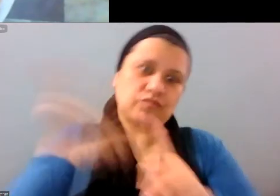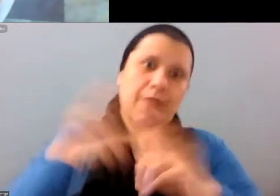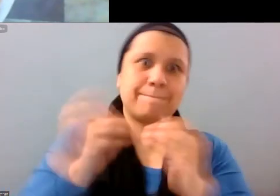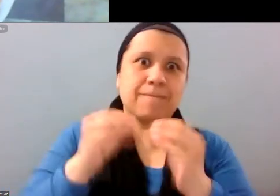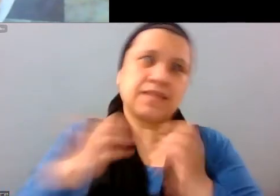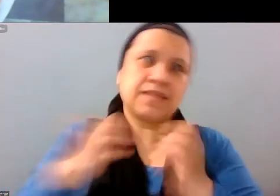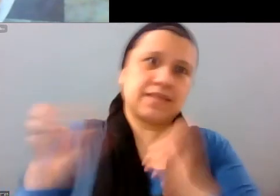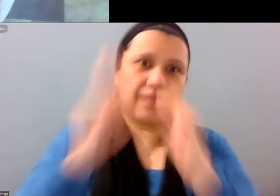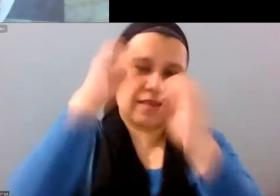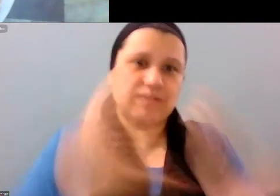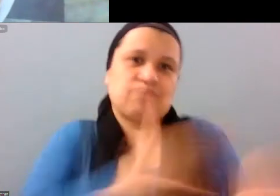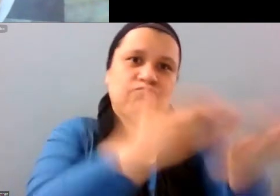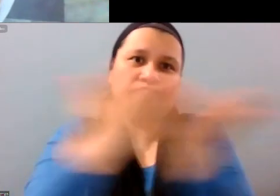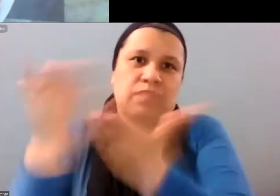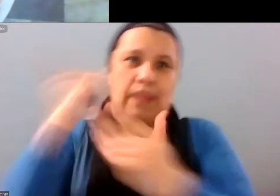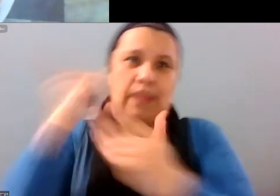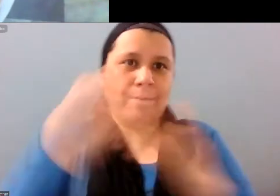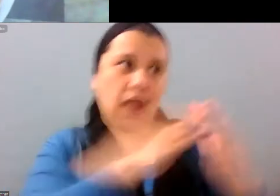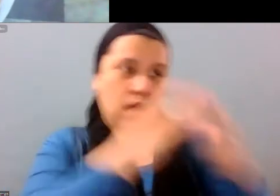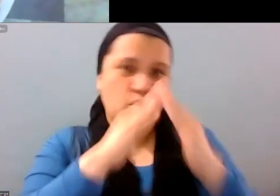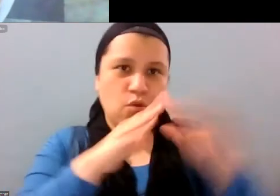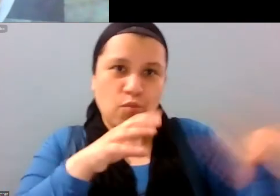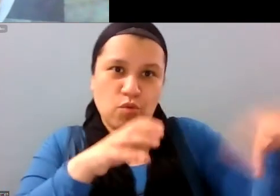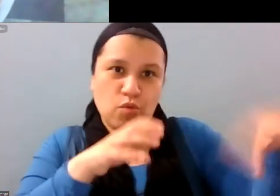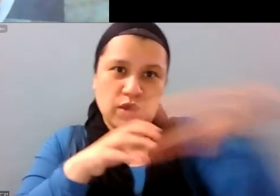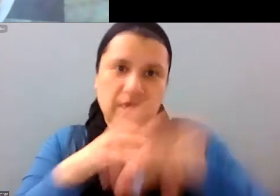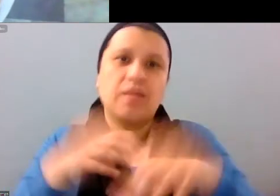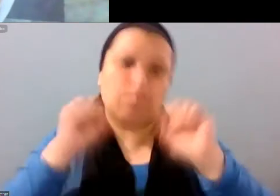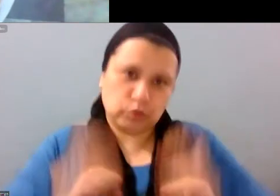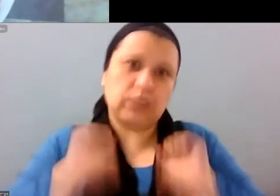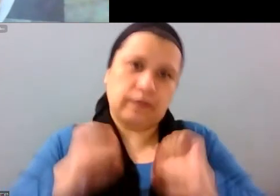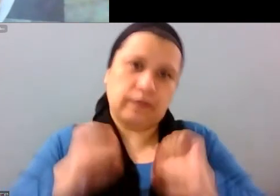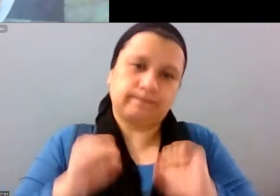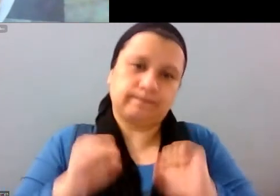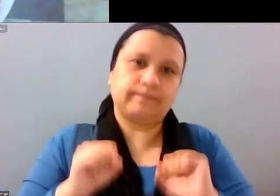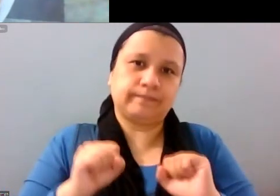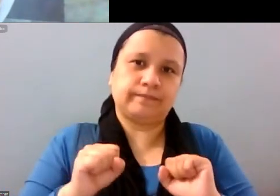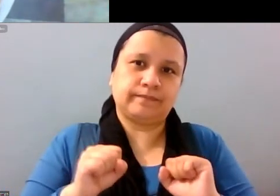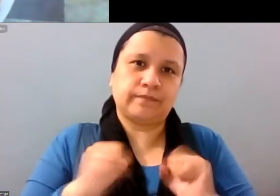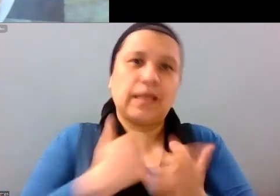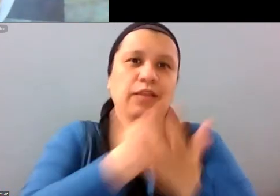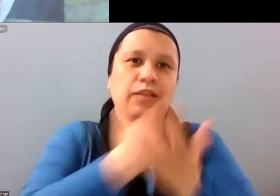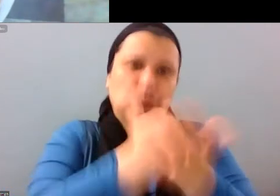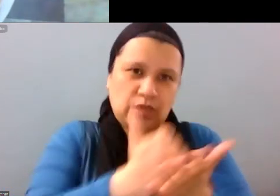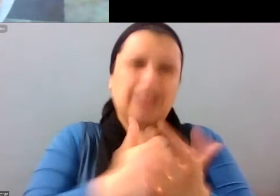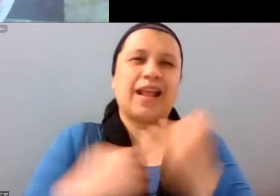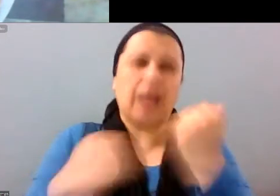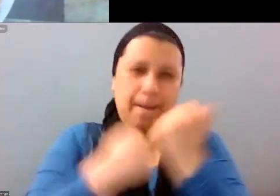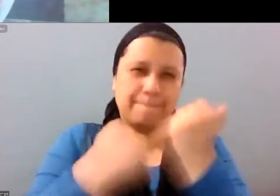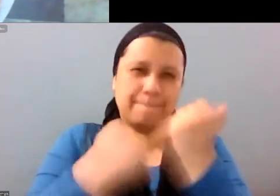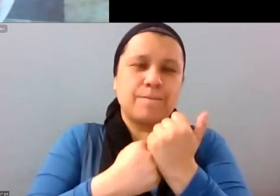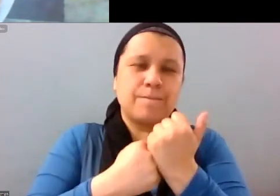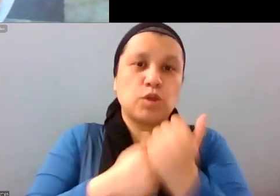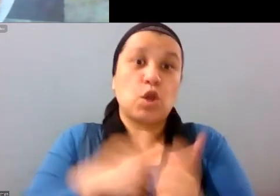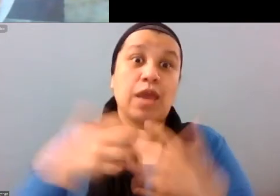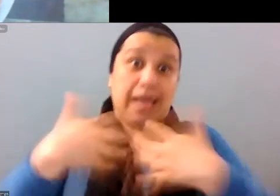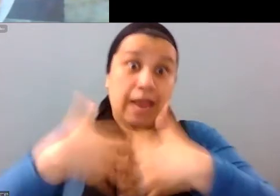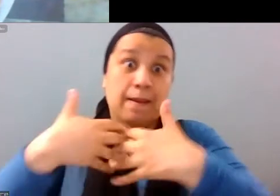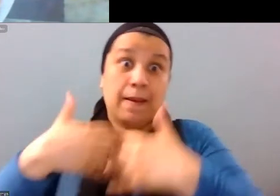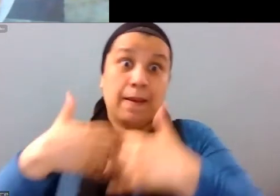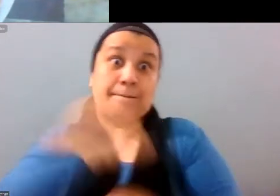las comunidades educativas en la medida que podamos mantenerlas con el apoyo como ustedes saben de la empresa privada pero también de muchas entidades